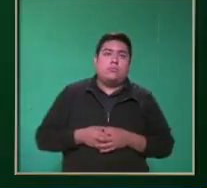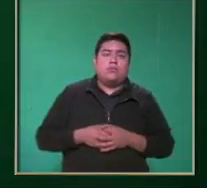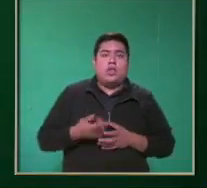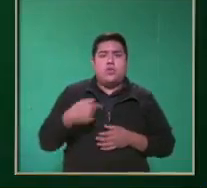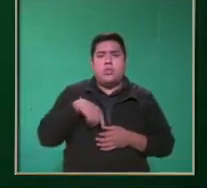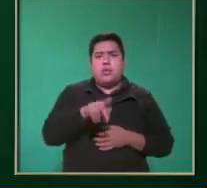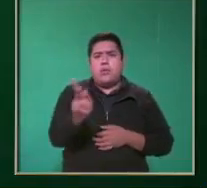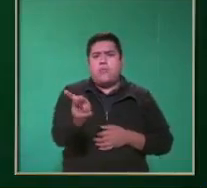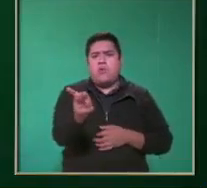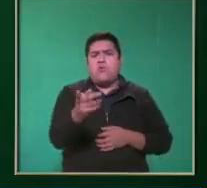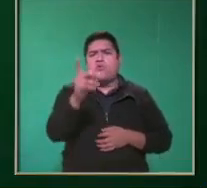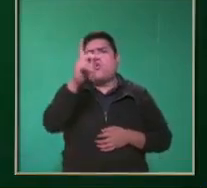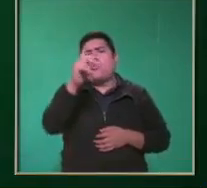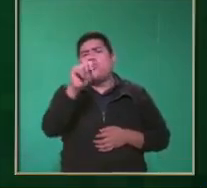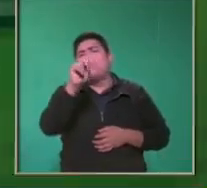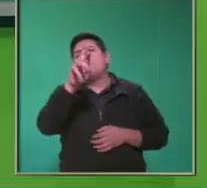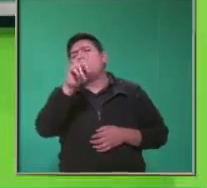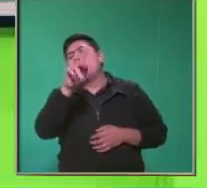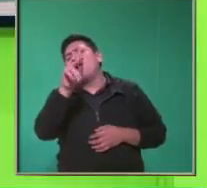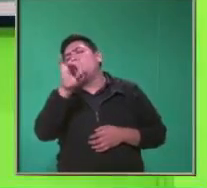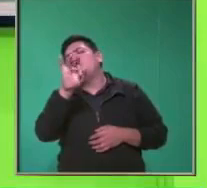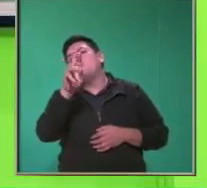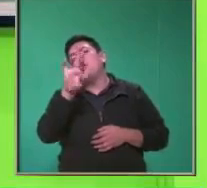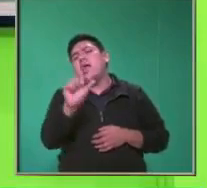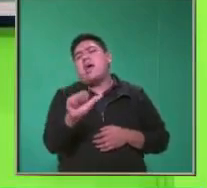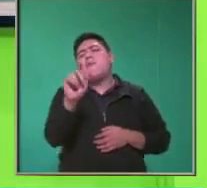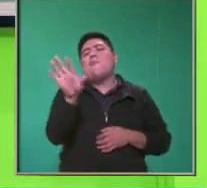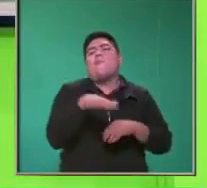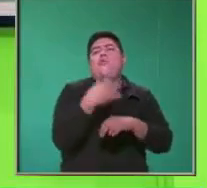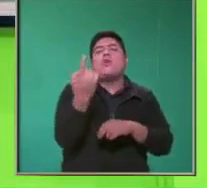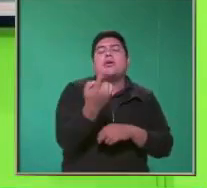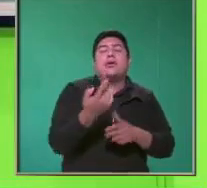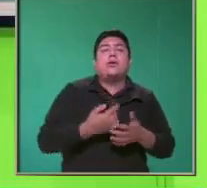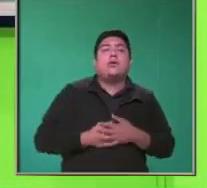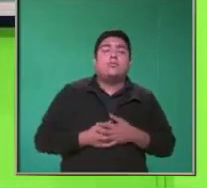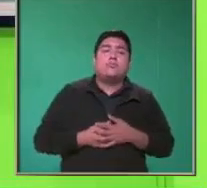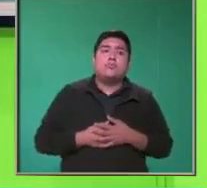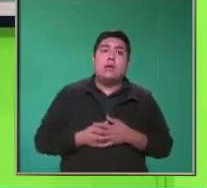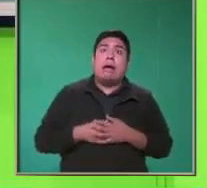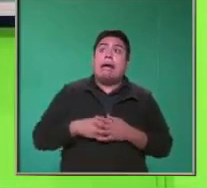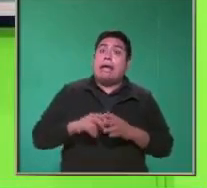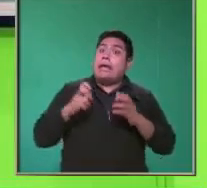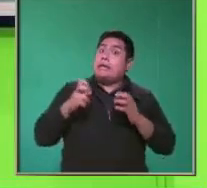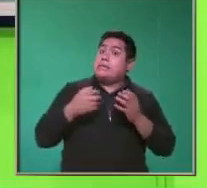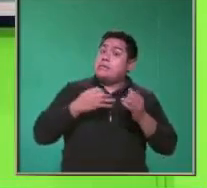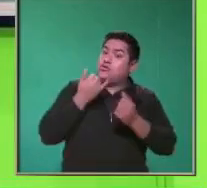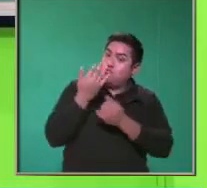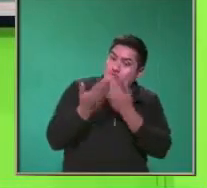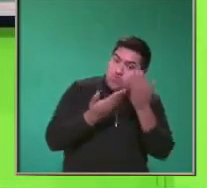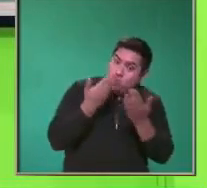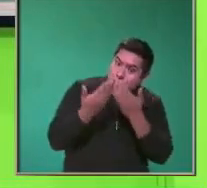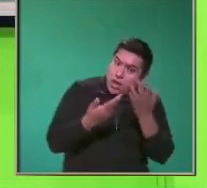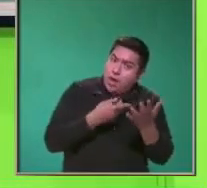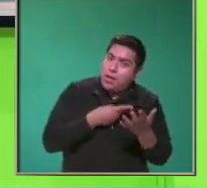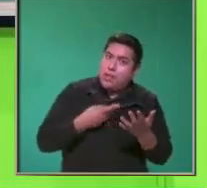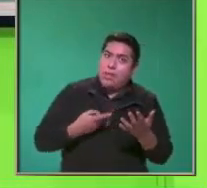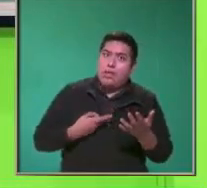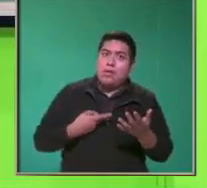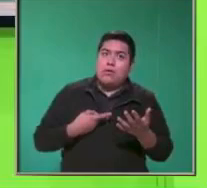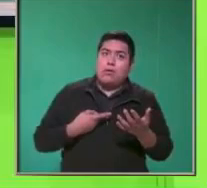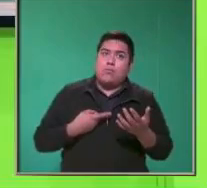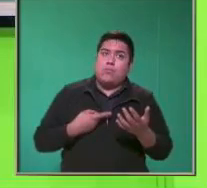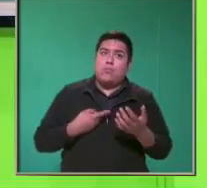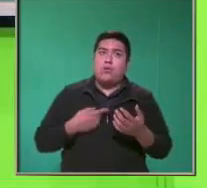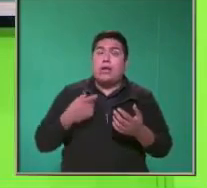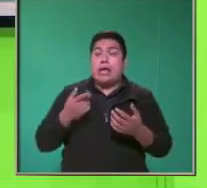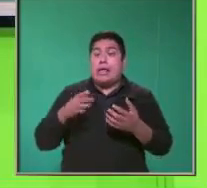pregunto lo de la troposfera? Pues porque es esta capa la que nos interesa estudiar precisamente porque se dan